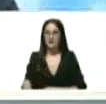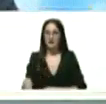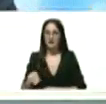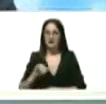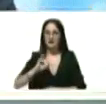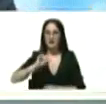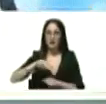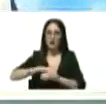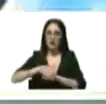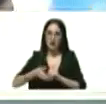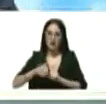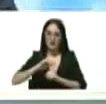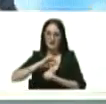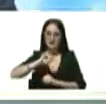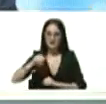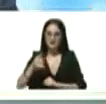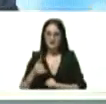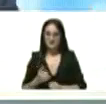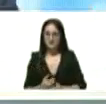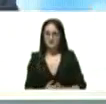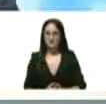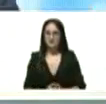Jorge Rodríguez.